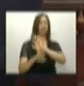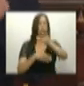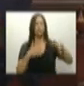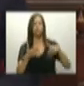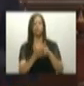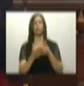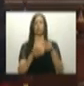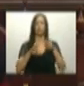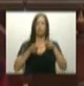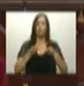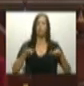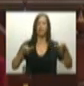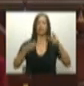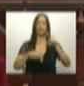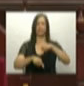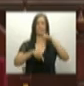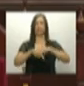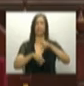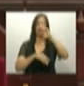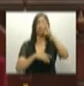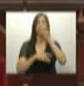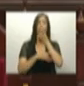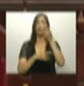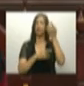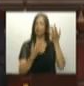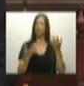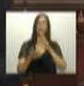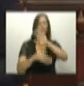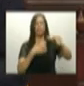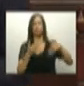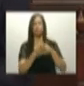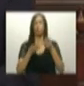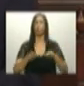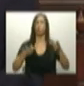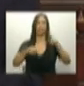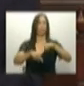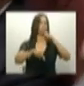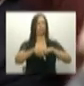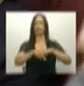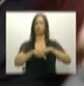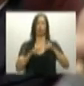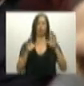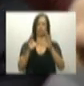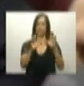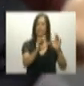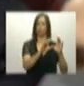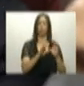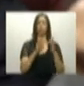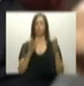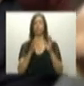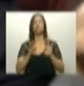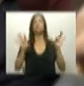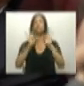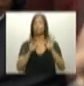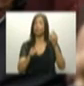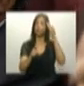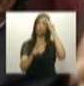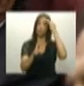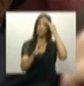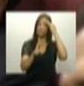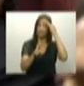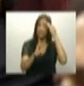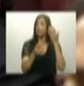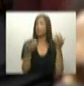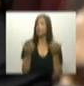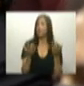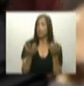e indicadores confiables a la hora de hacer sus discursos yo revisaba el discurso del año